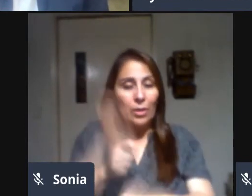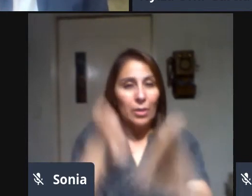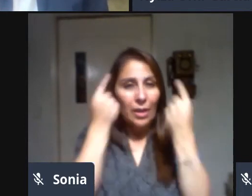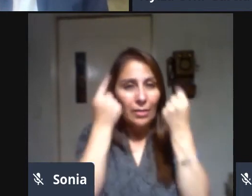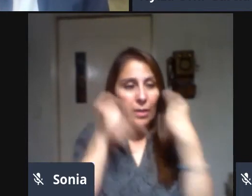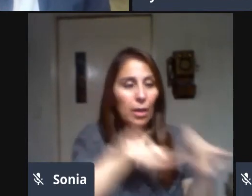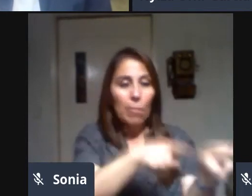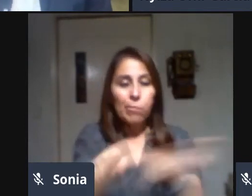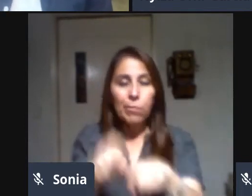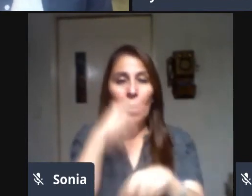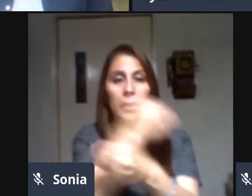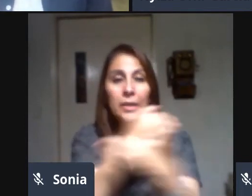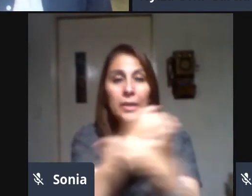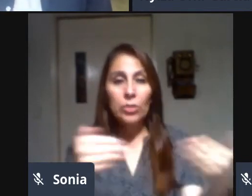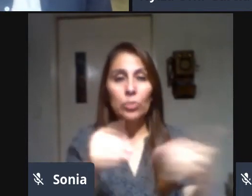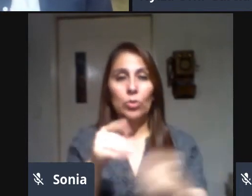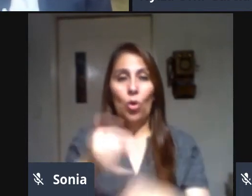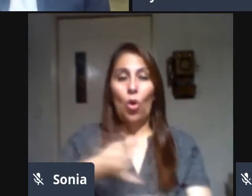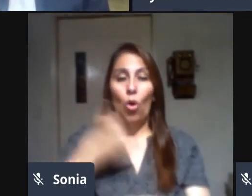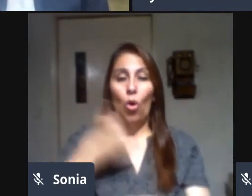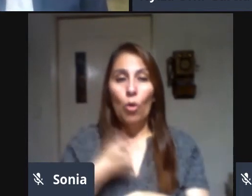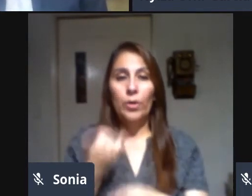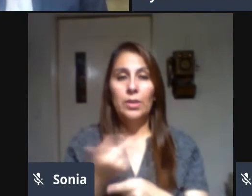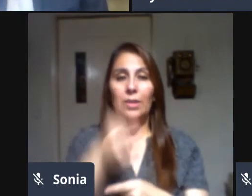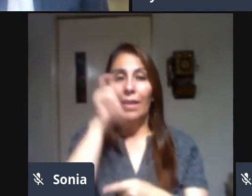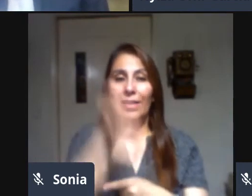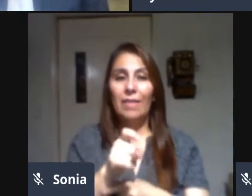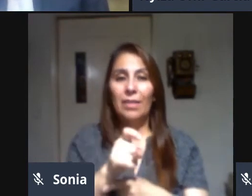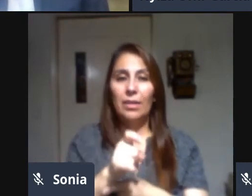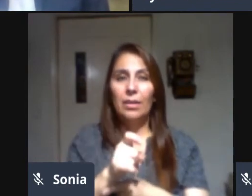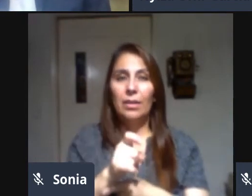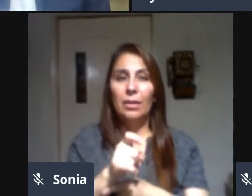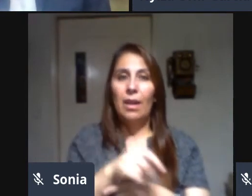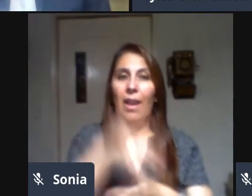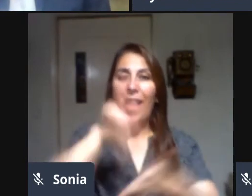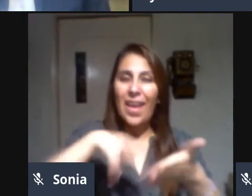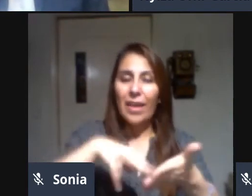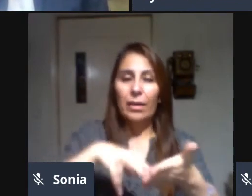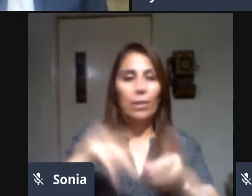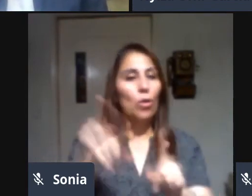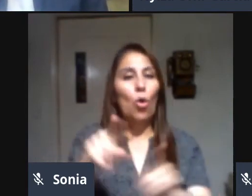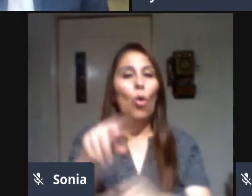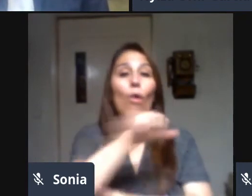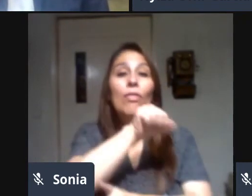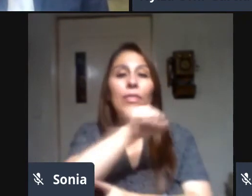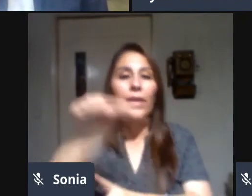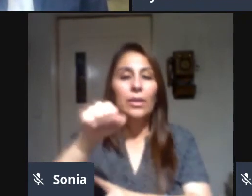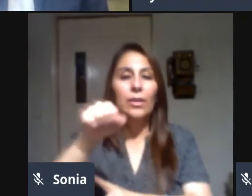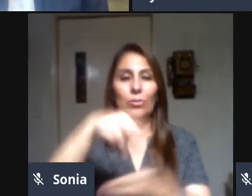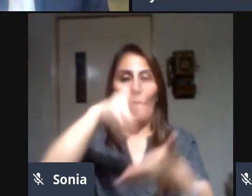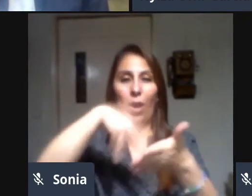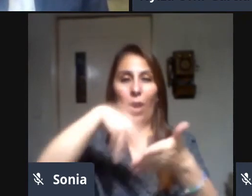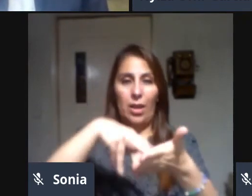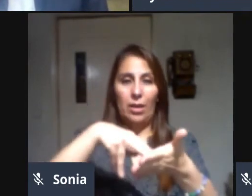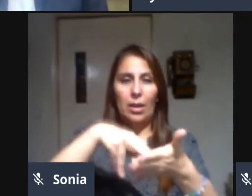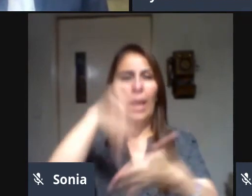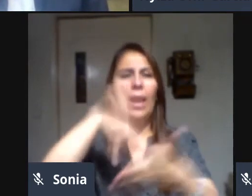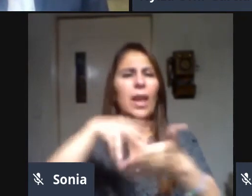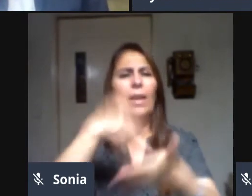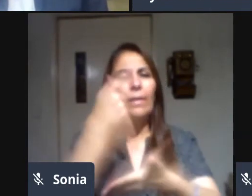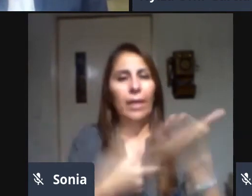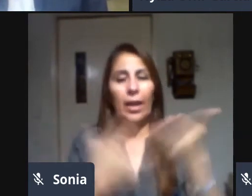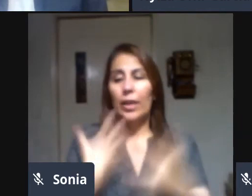comunidades no deben leer sino que tienen el derecho a leer a leer su propia historia a